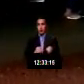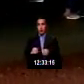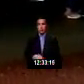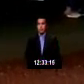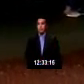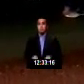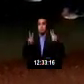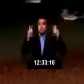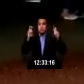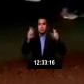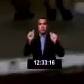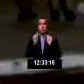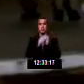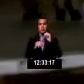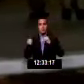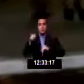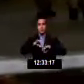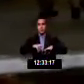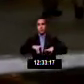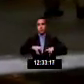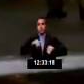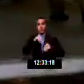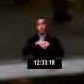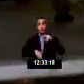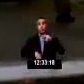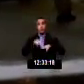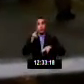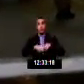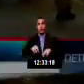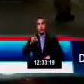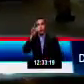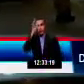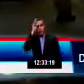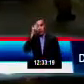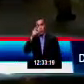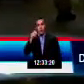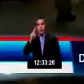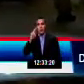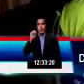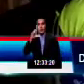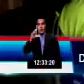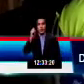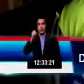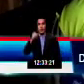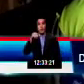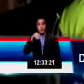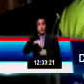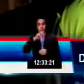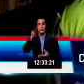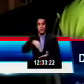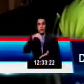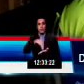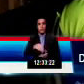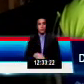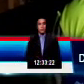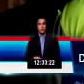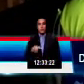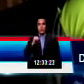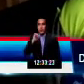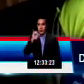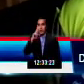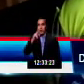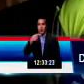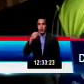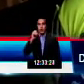organizada relacionado con la estructura de corrupción en la construcción del Hospital Básico de Pedernales en Manabí. También grupos tácticos como el GIR, GOE,